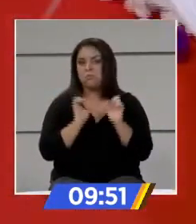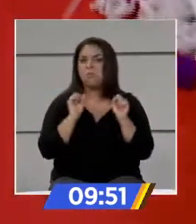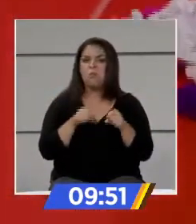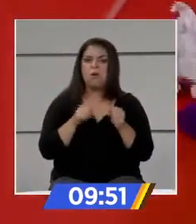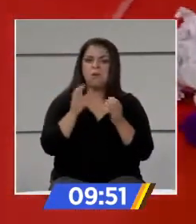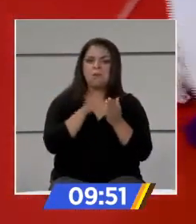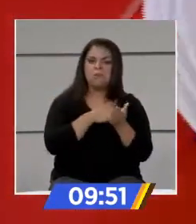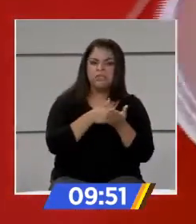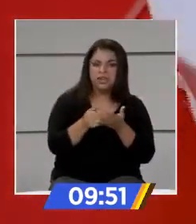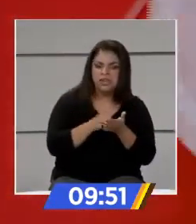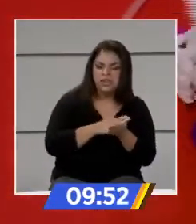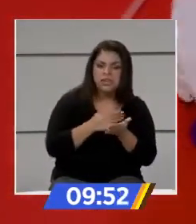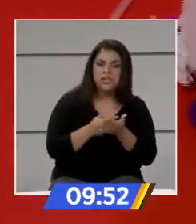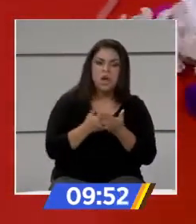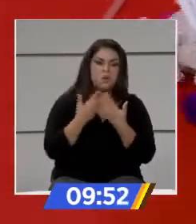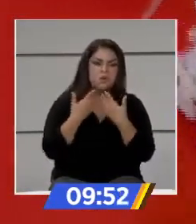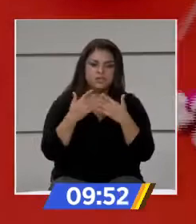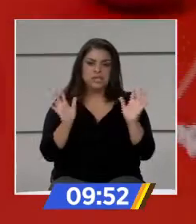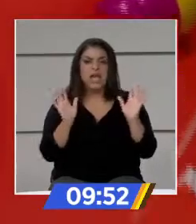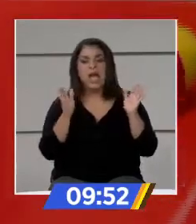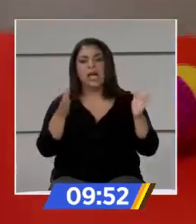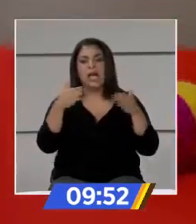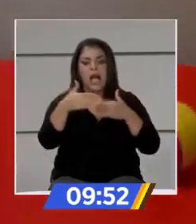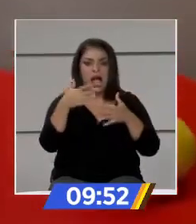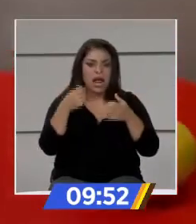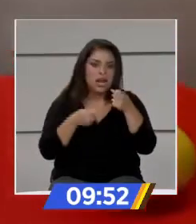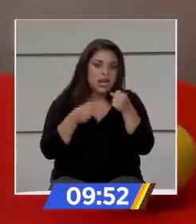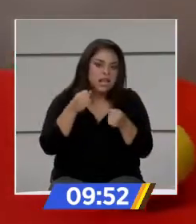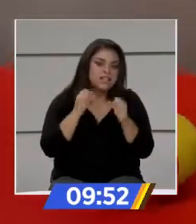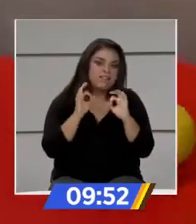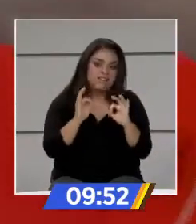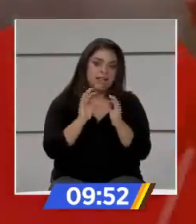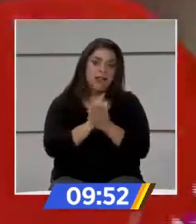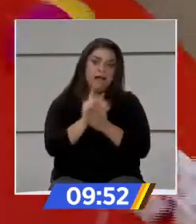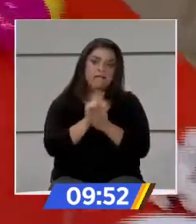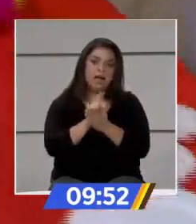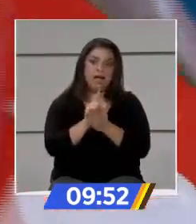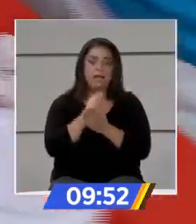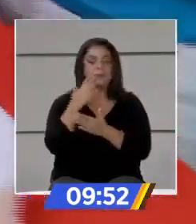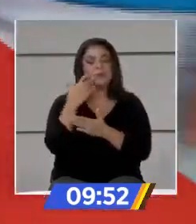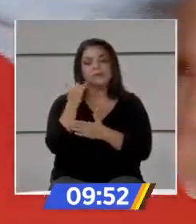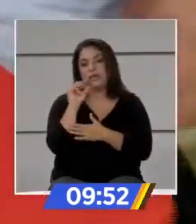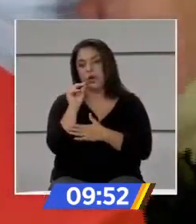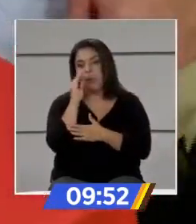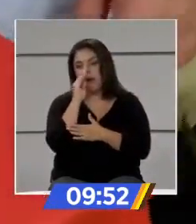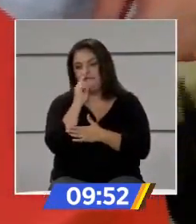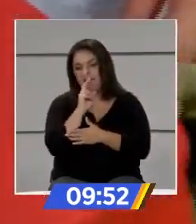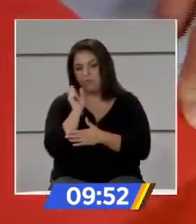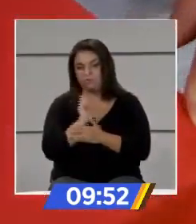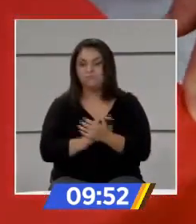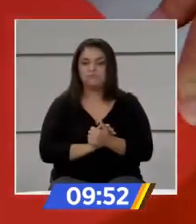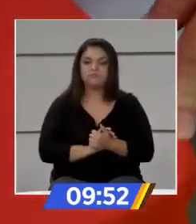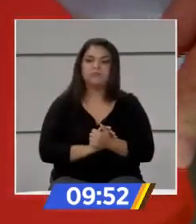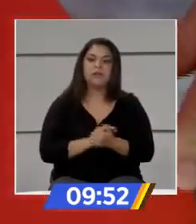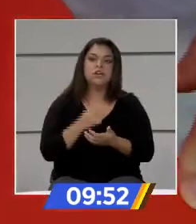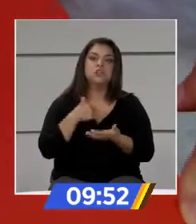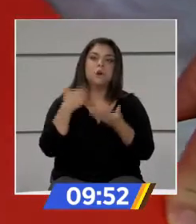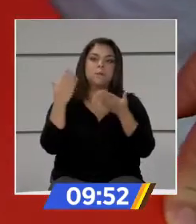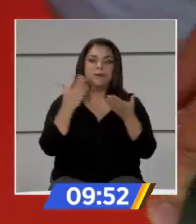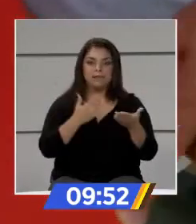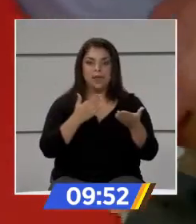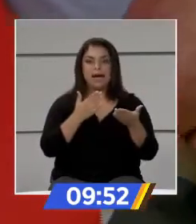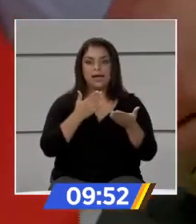De lo que sea, sí. ¿Verdad? Cajita de leche bien lavadita, porque si no huele feo. Sí. Yo me traje esto, que es con lo que quito los pelos